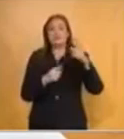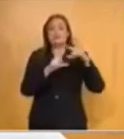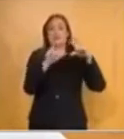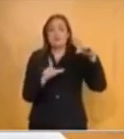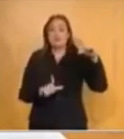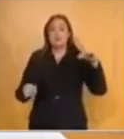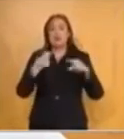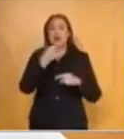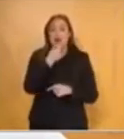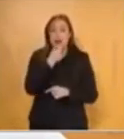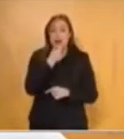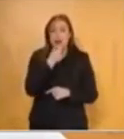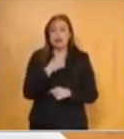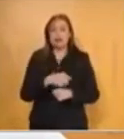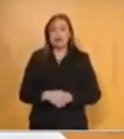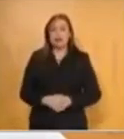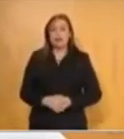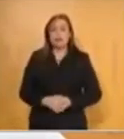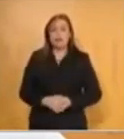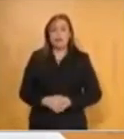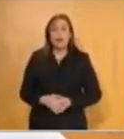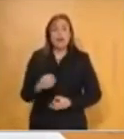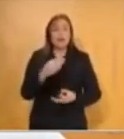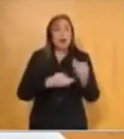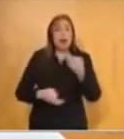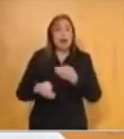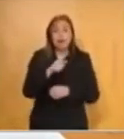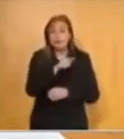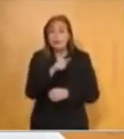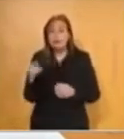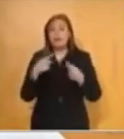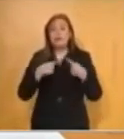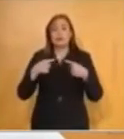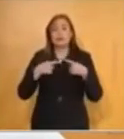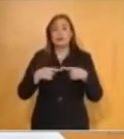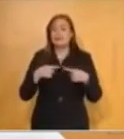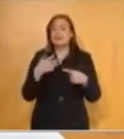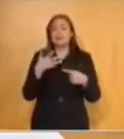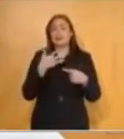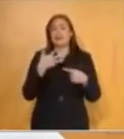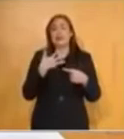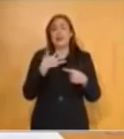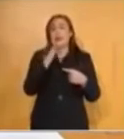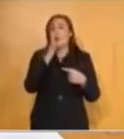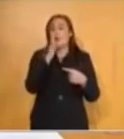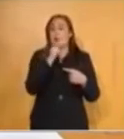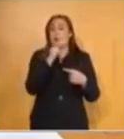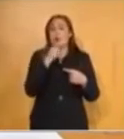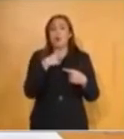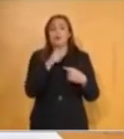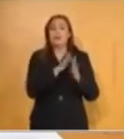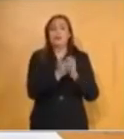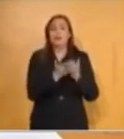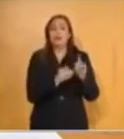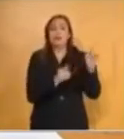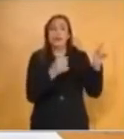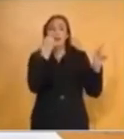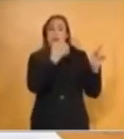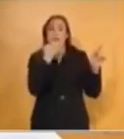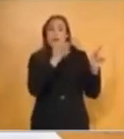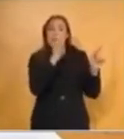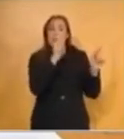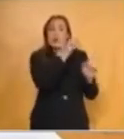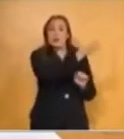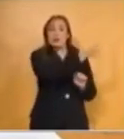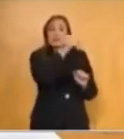Inglés. Ahora bien, para todos aquellos que desafortunadamente no pudieron sacar sus libros de texto de la escuela y por alguna